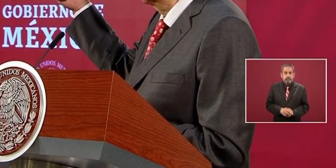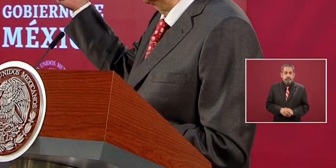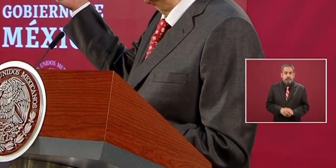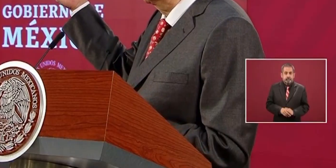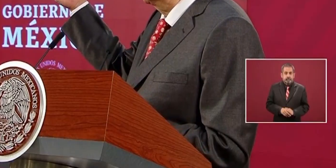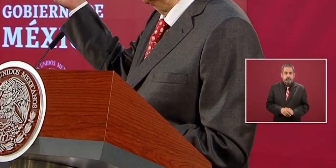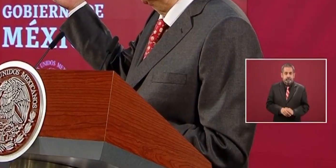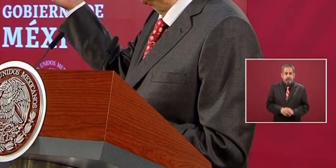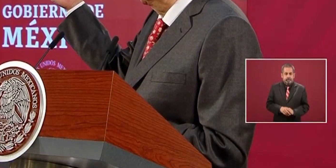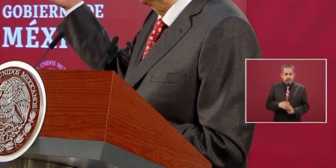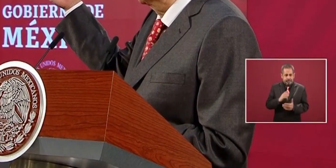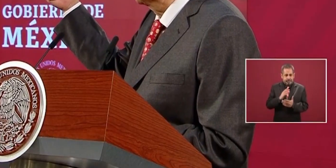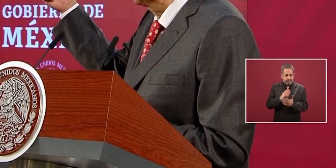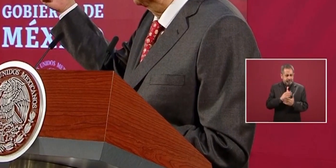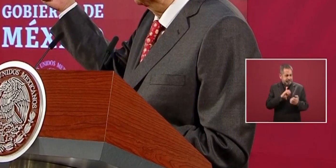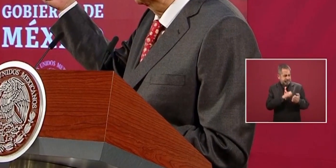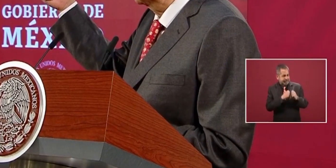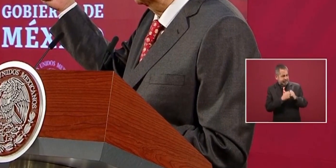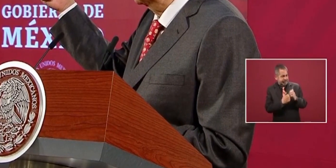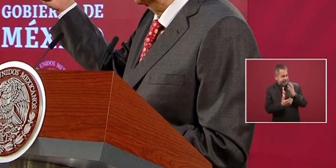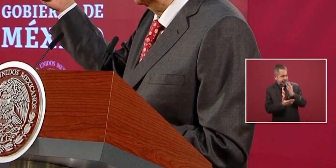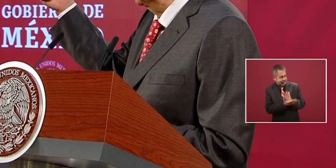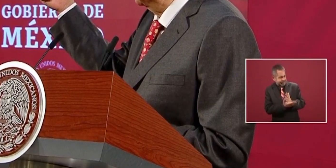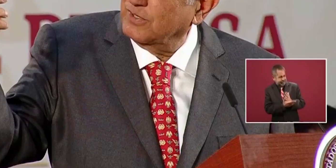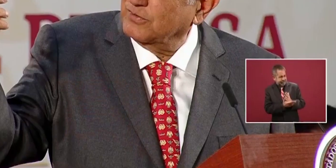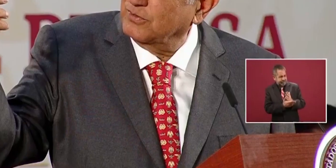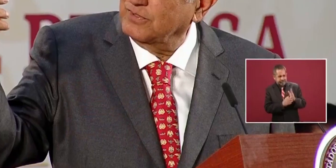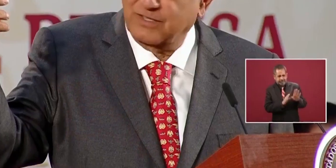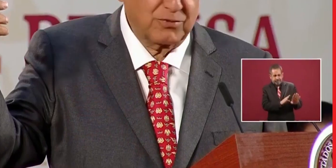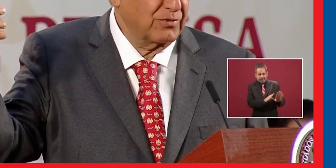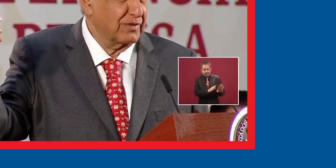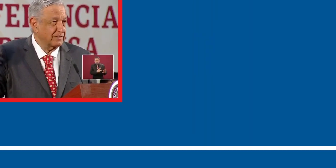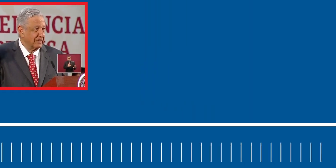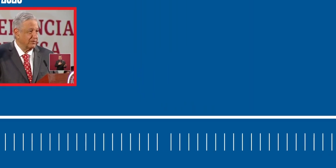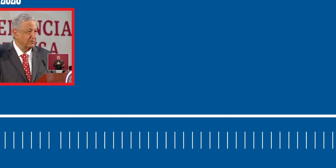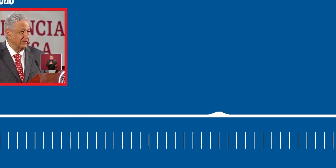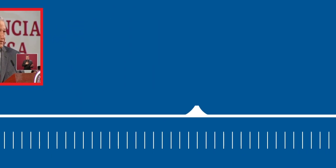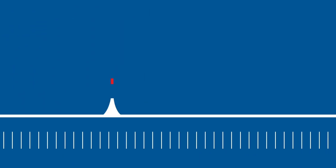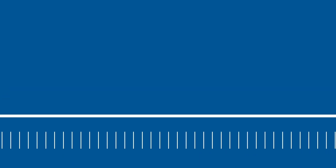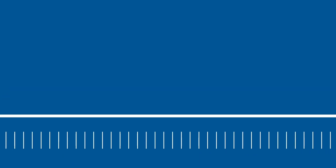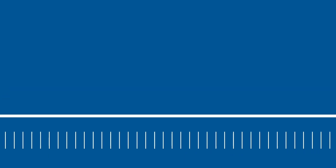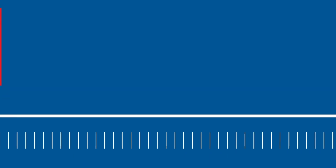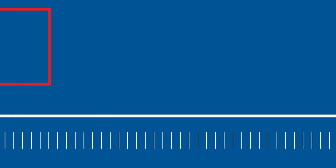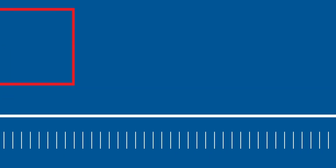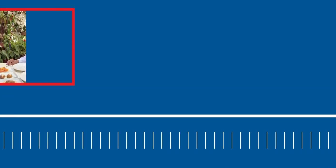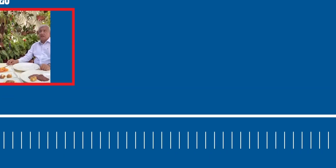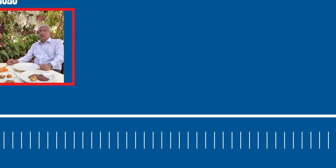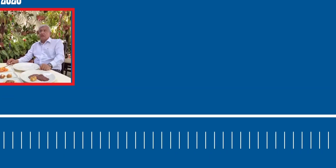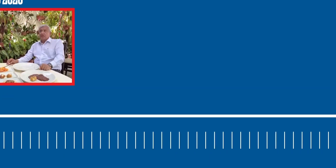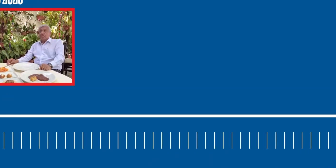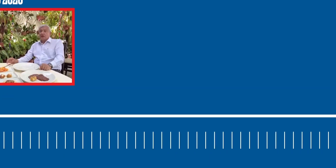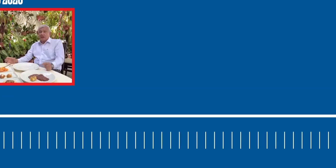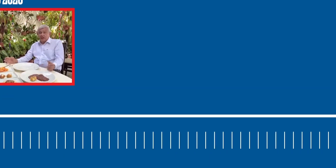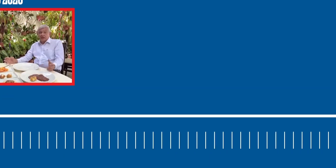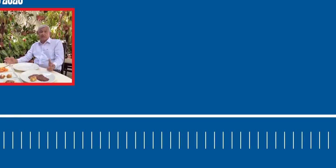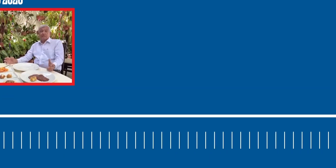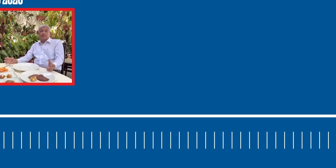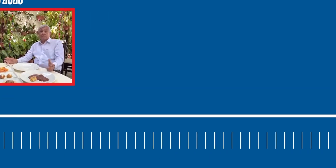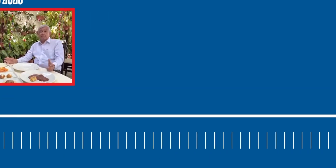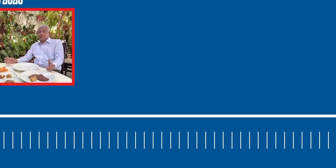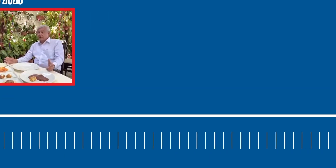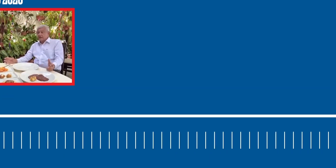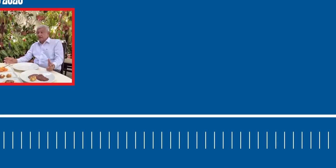corrupción. Detente, enemigo, que el corazón de Jesús está conmigo. Y no